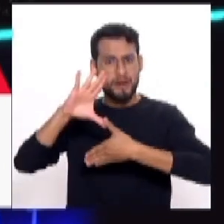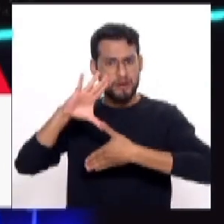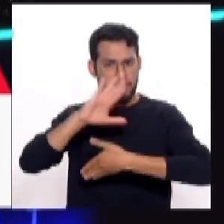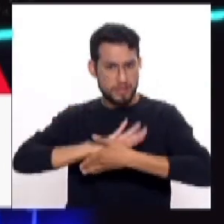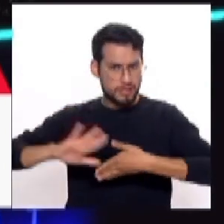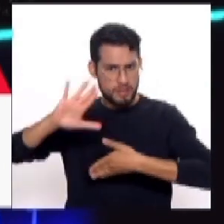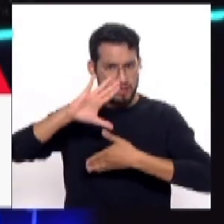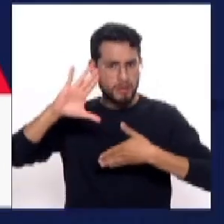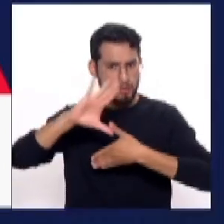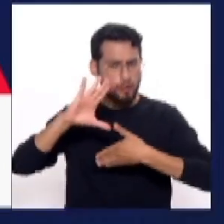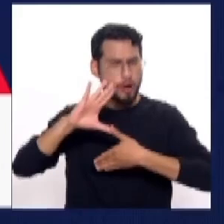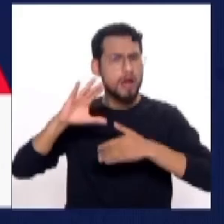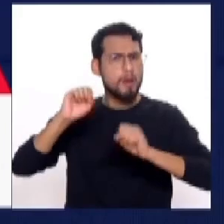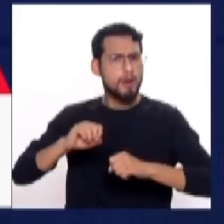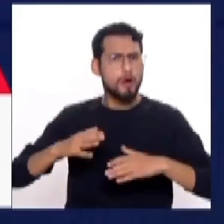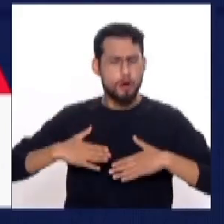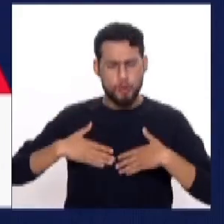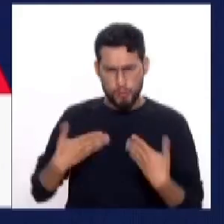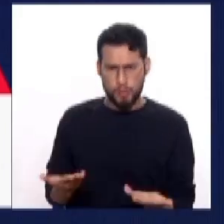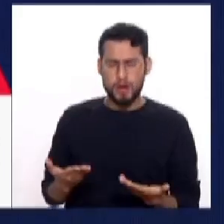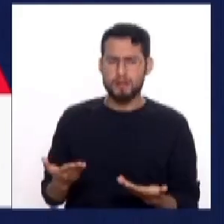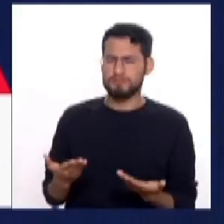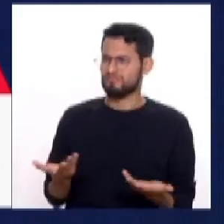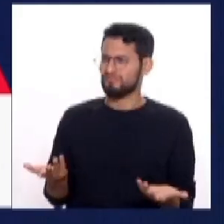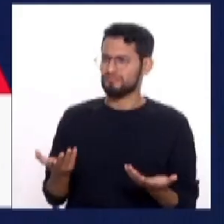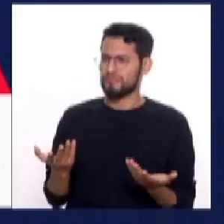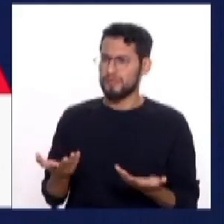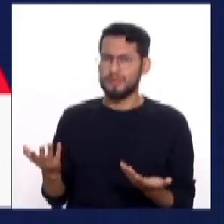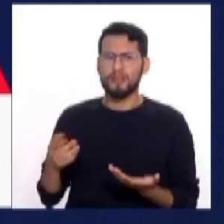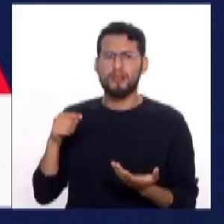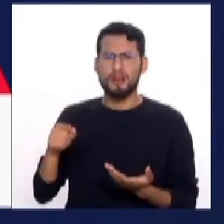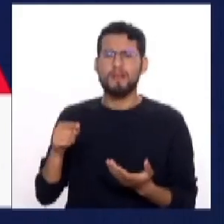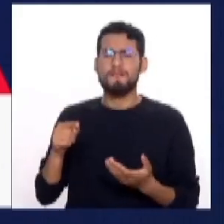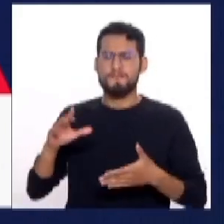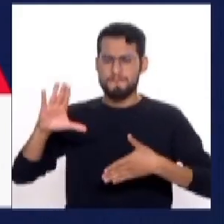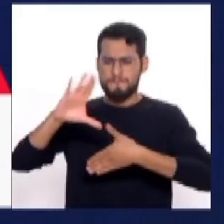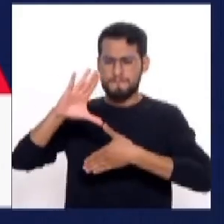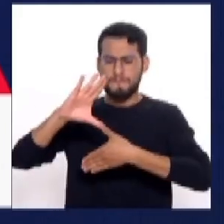Américas puede puede ser el